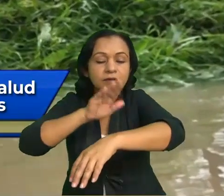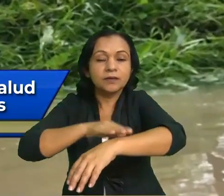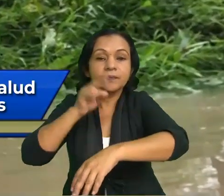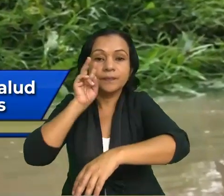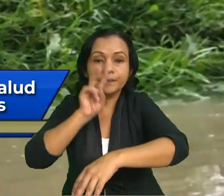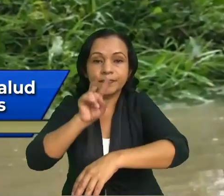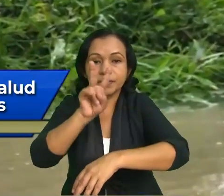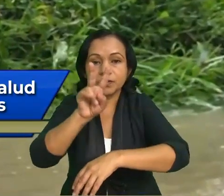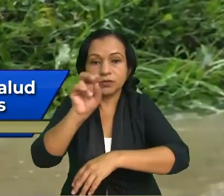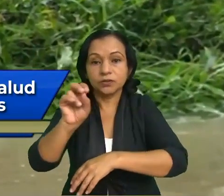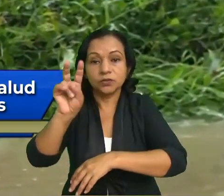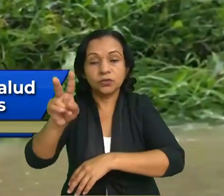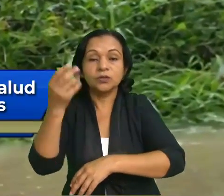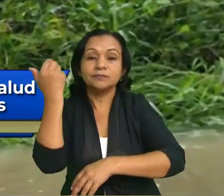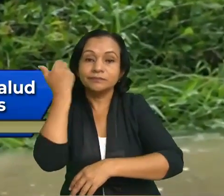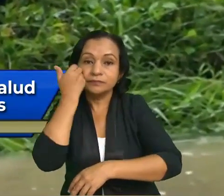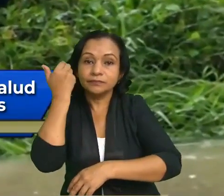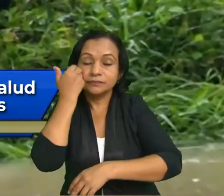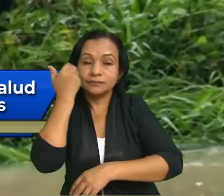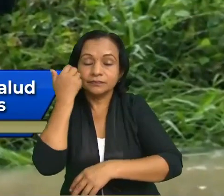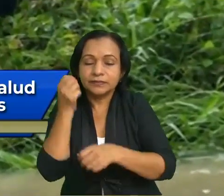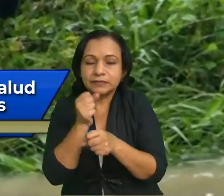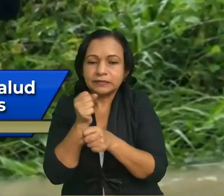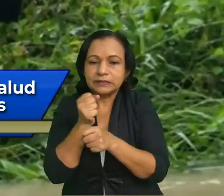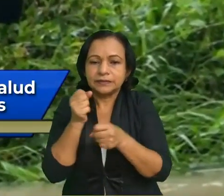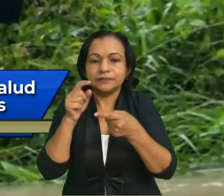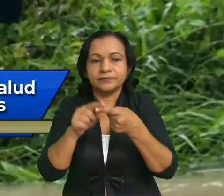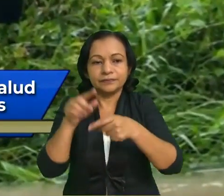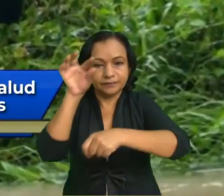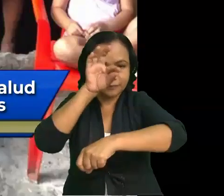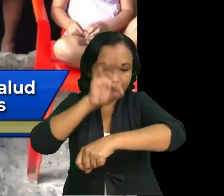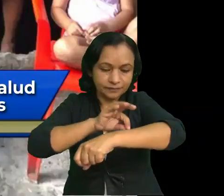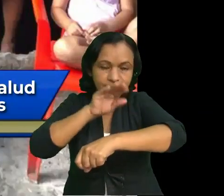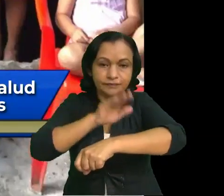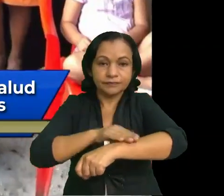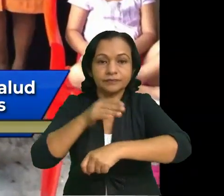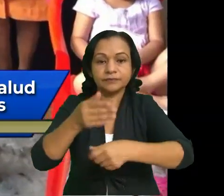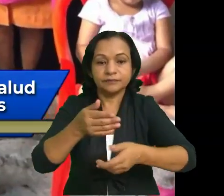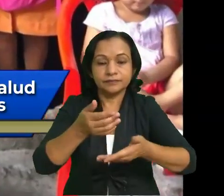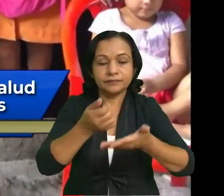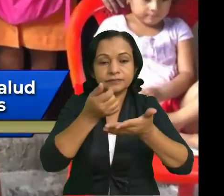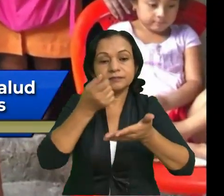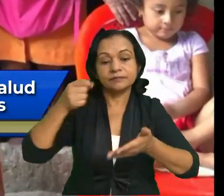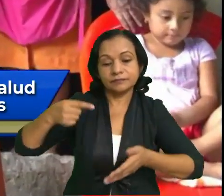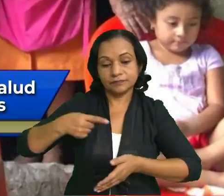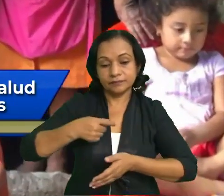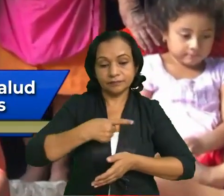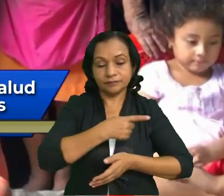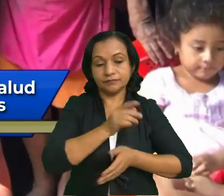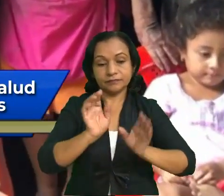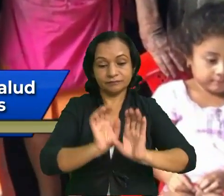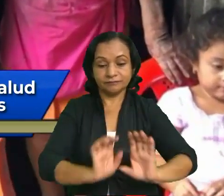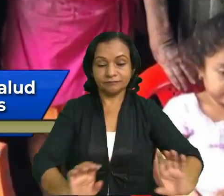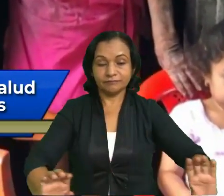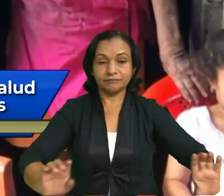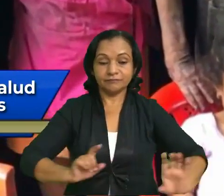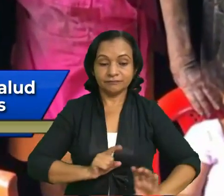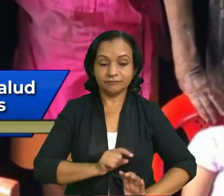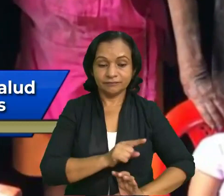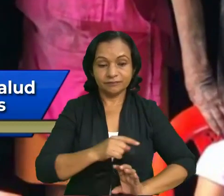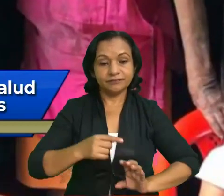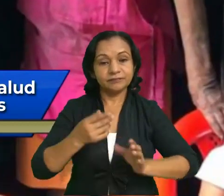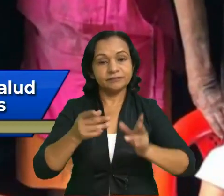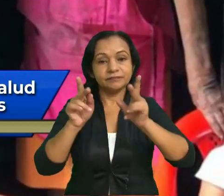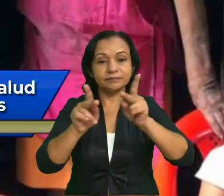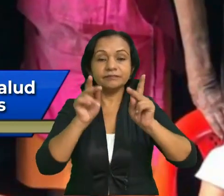202 casos confirmados también hemos han aplicado y dado antiparasitarios a los niños hemos dado seguimiento a